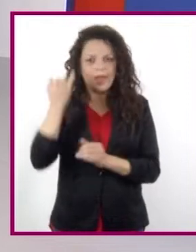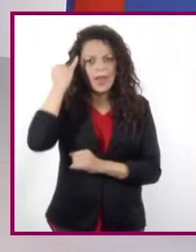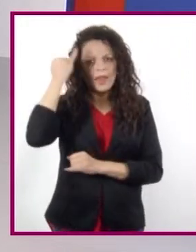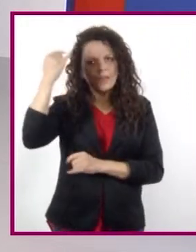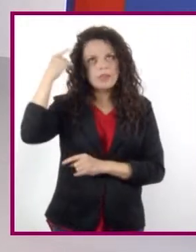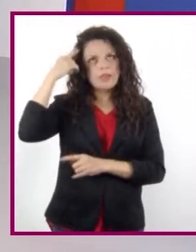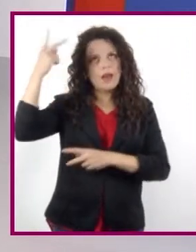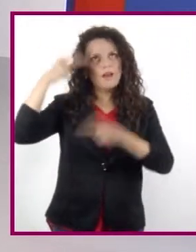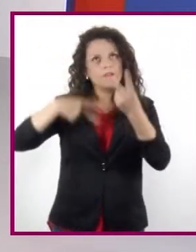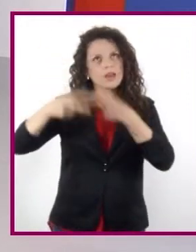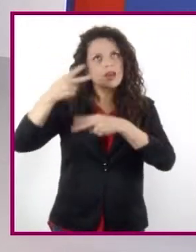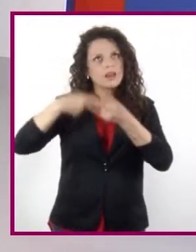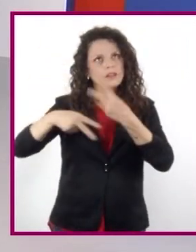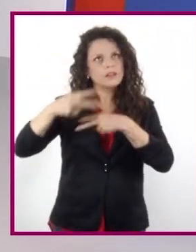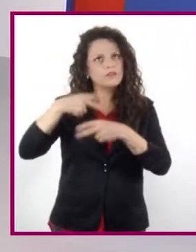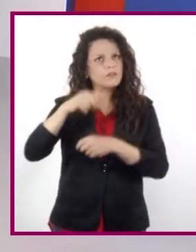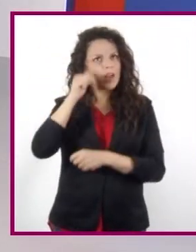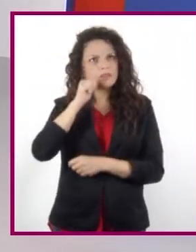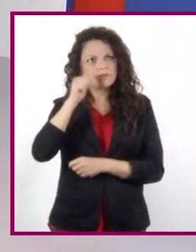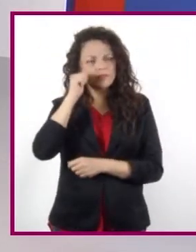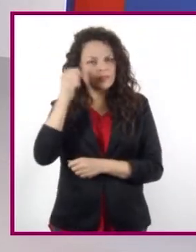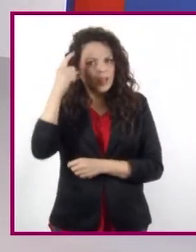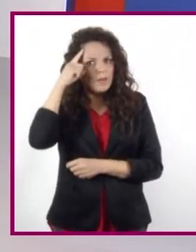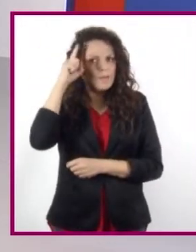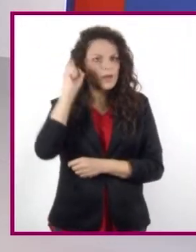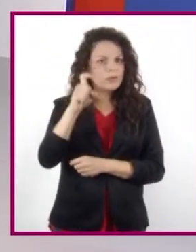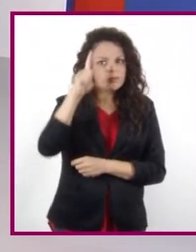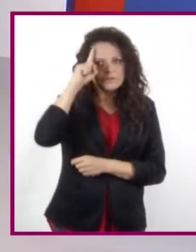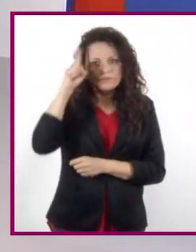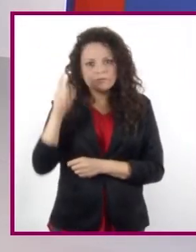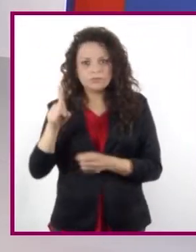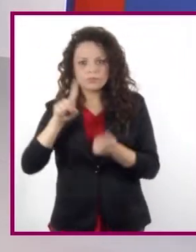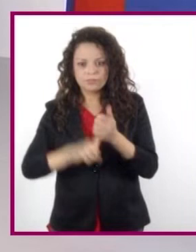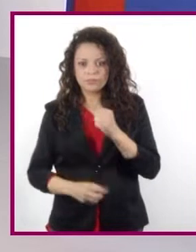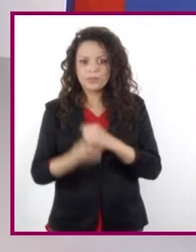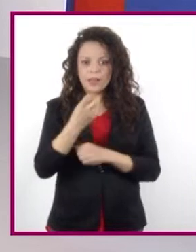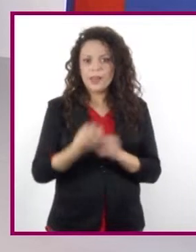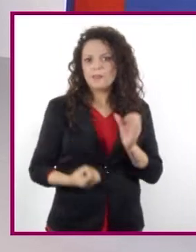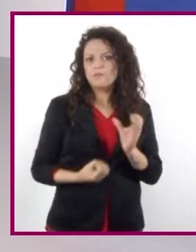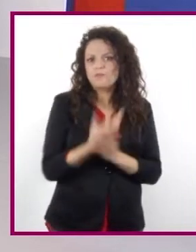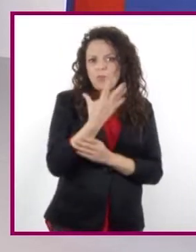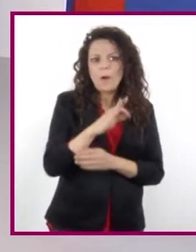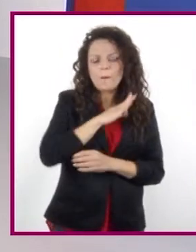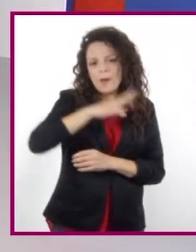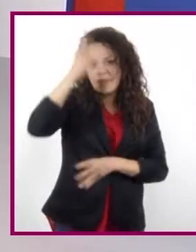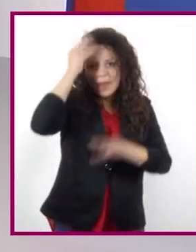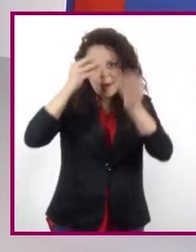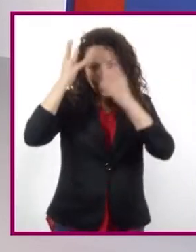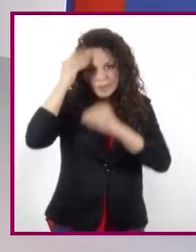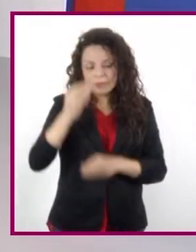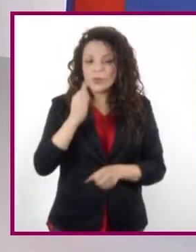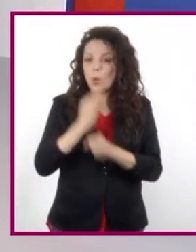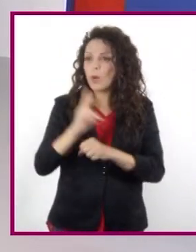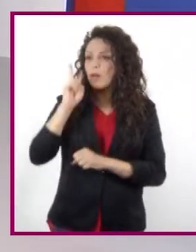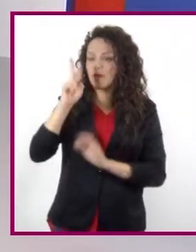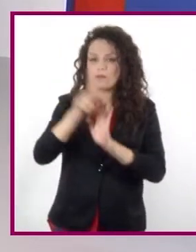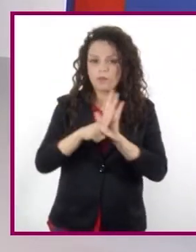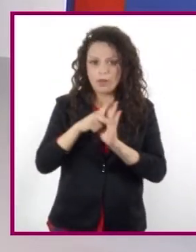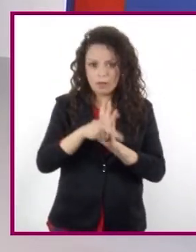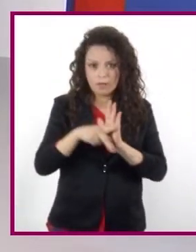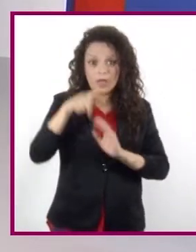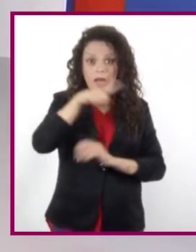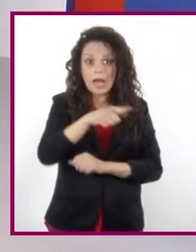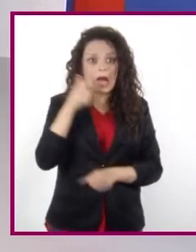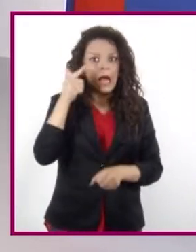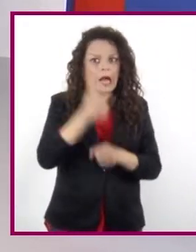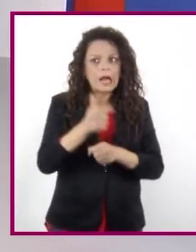el tiempo. Cada pregunta es un nuevo camino. Observen el siguiente video y detecten los cambios que han tenido